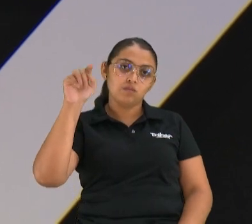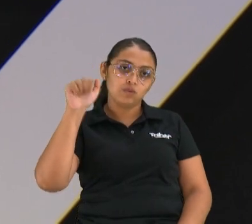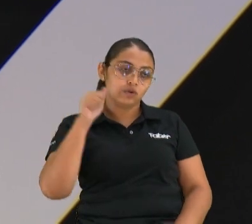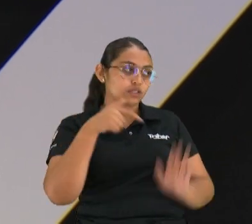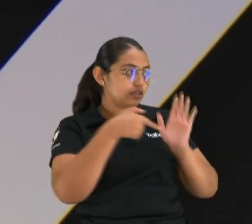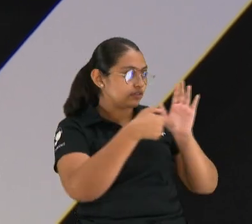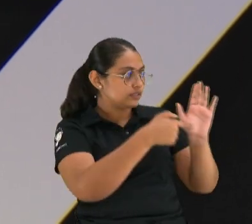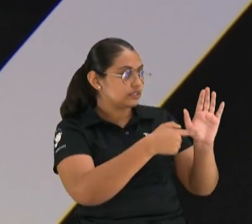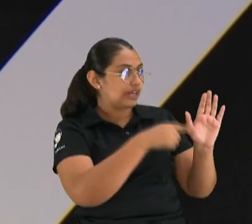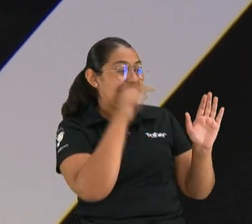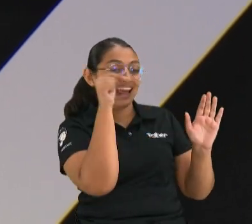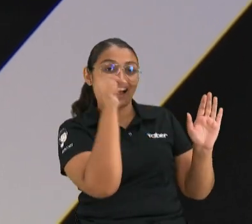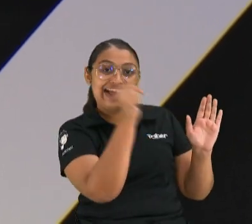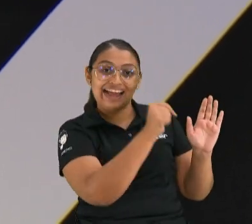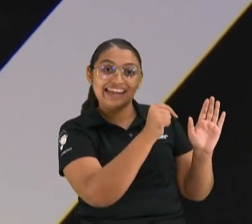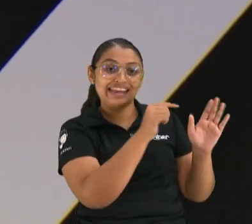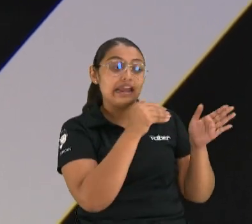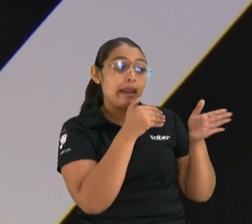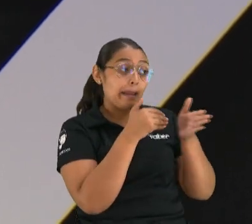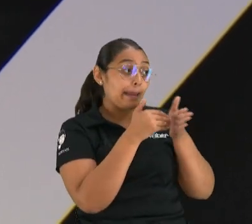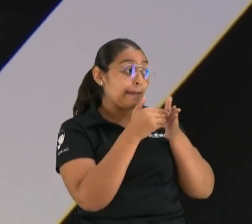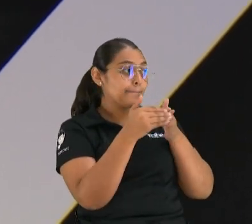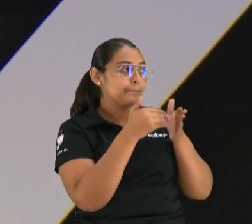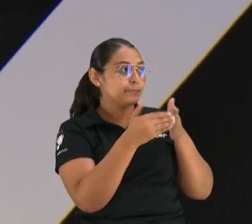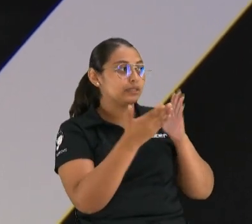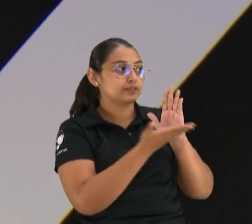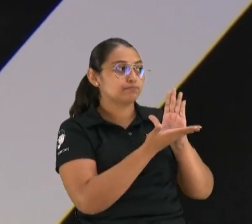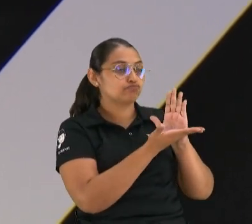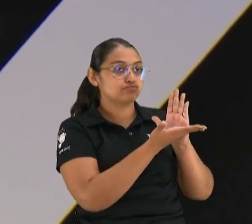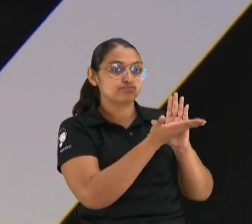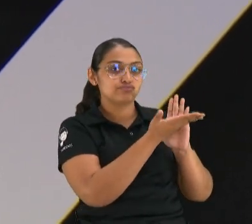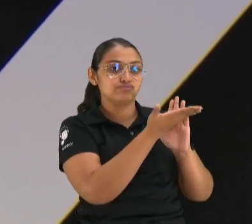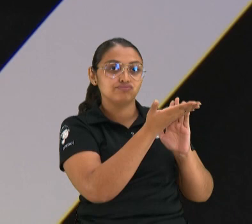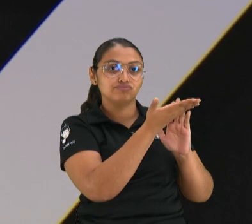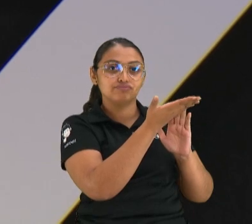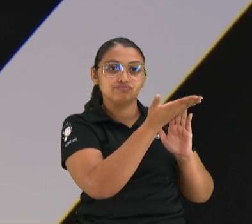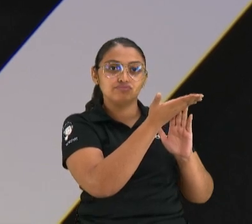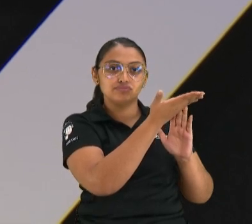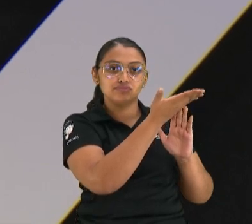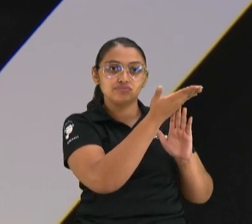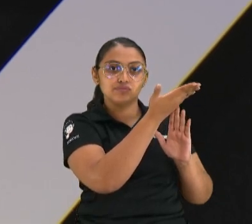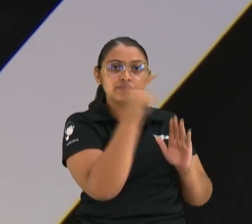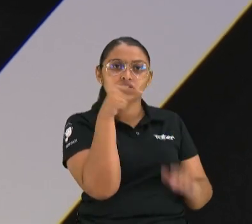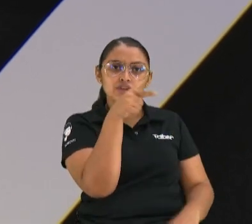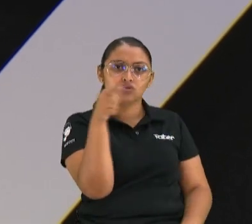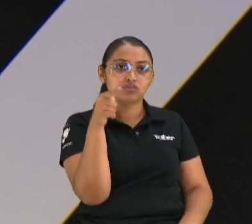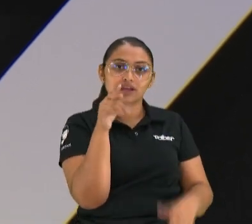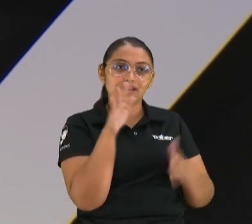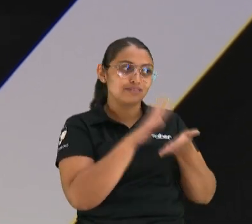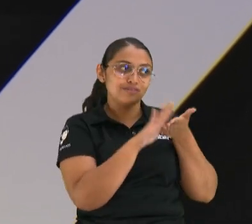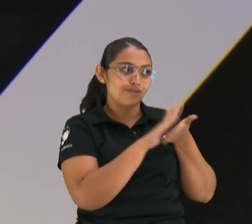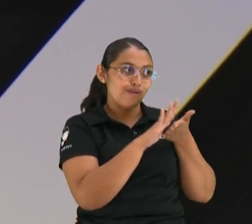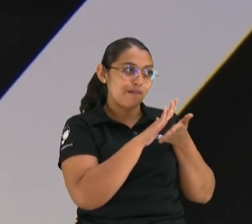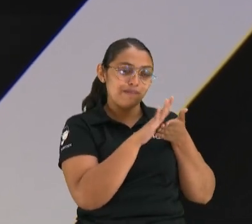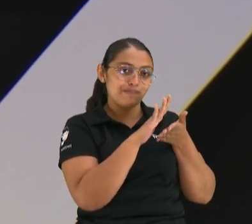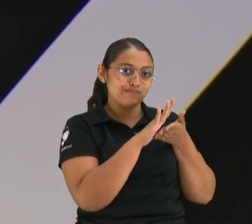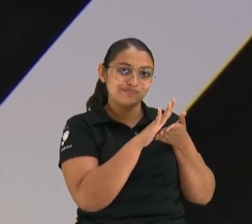los intereses te comienzan a sumar al llegar A cierto tiempo de no haber pagado la multa